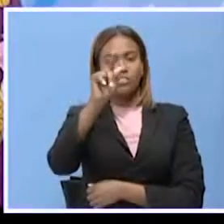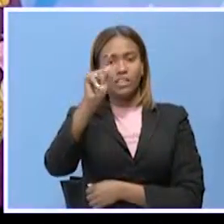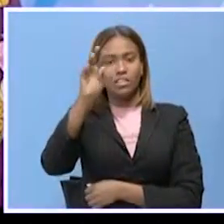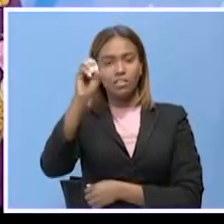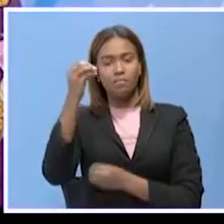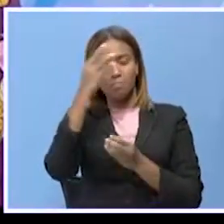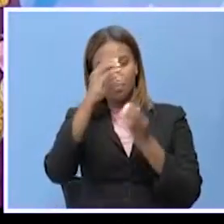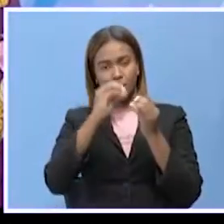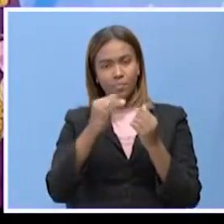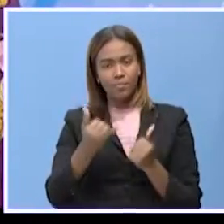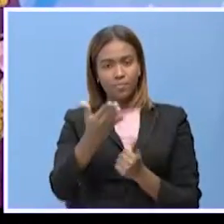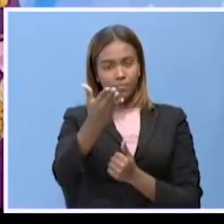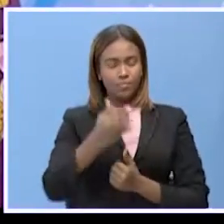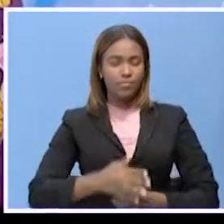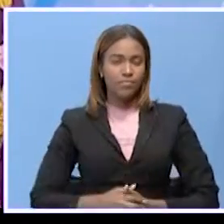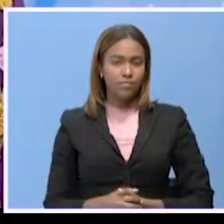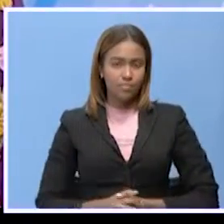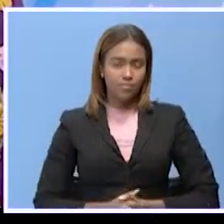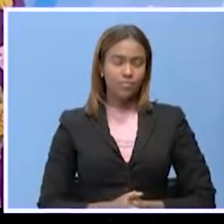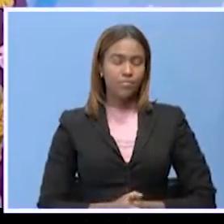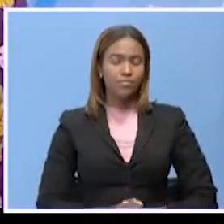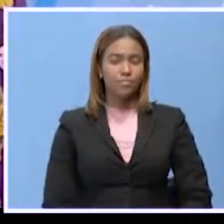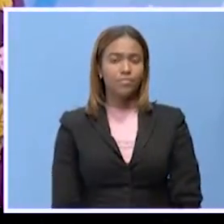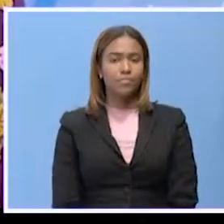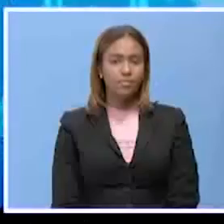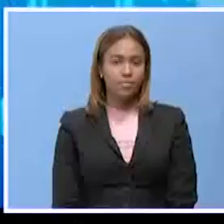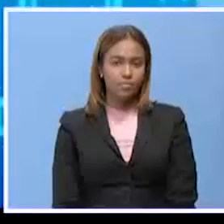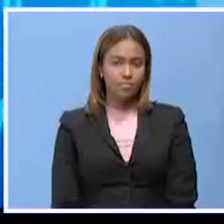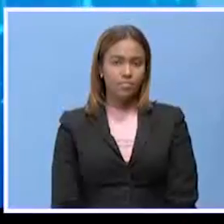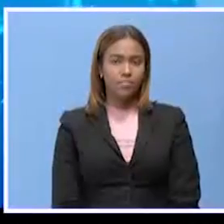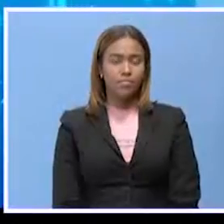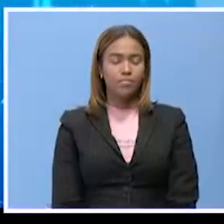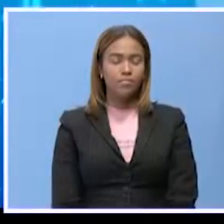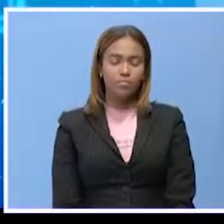Fabián nos amplía. Heriberto, cuéntanos.